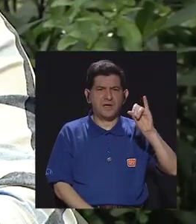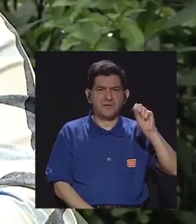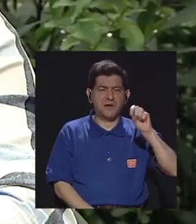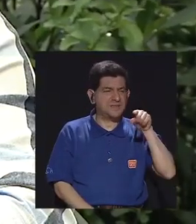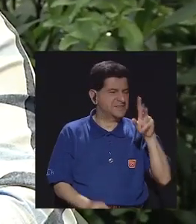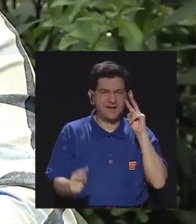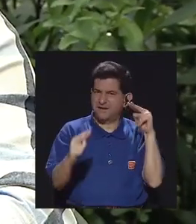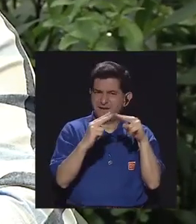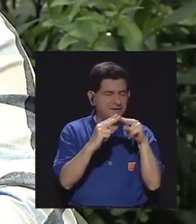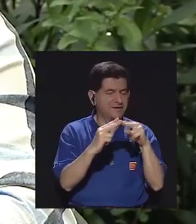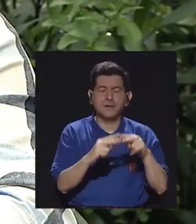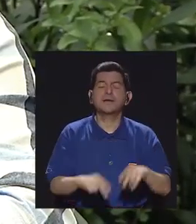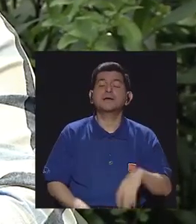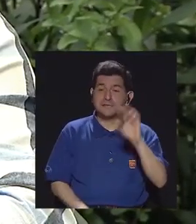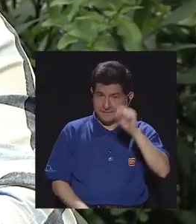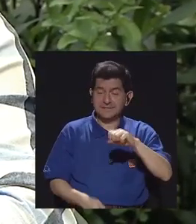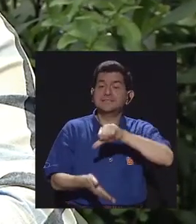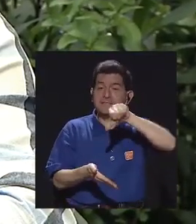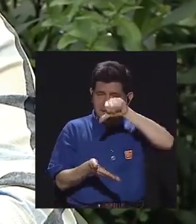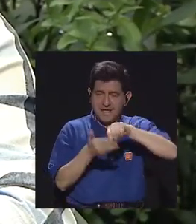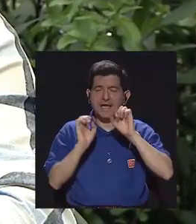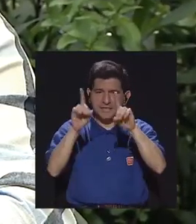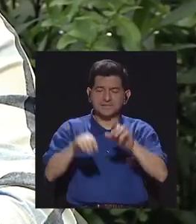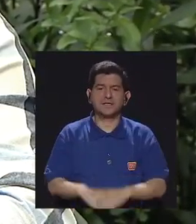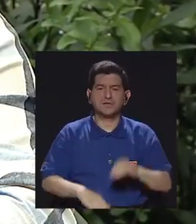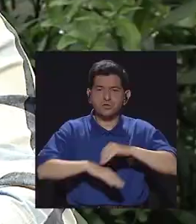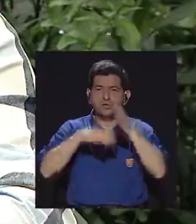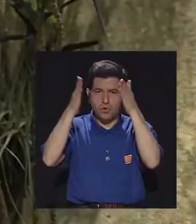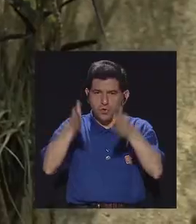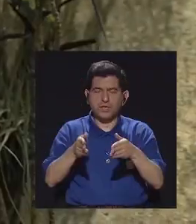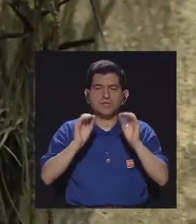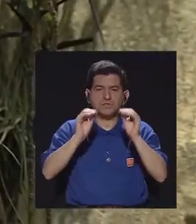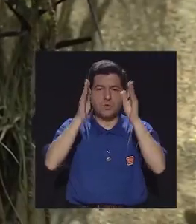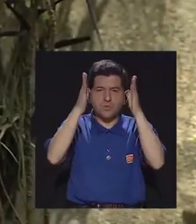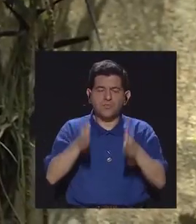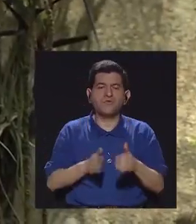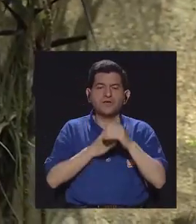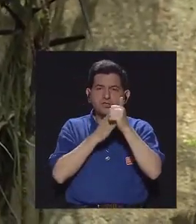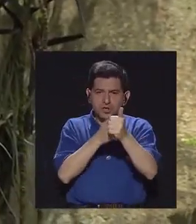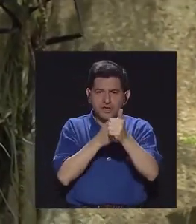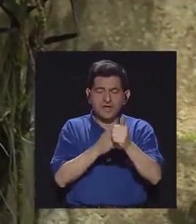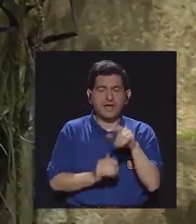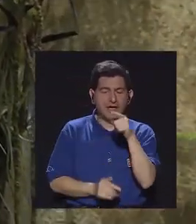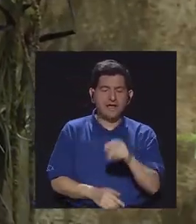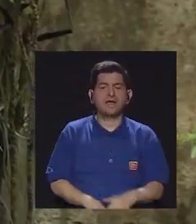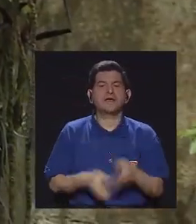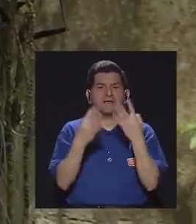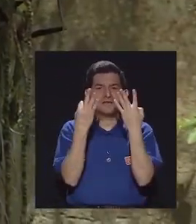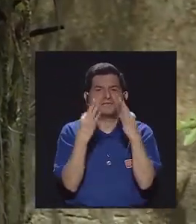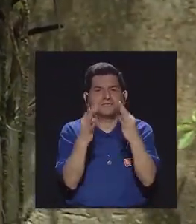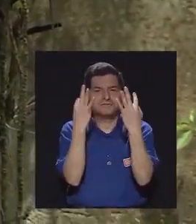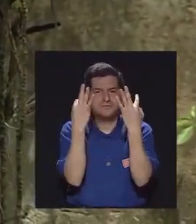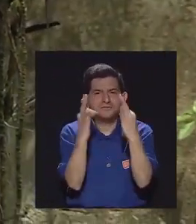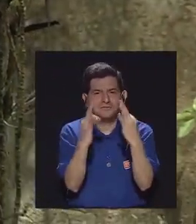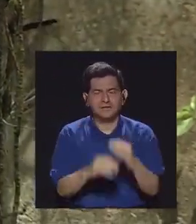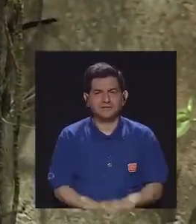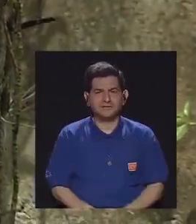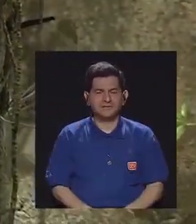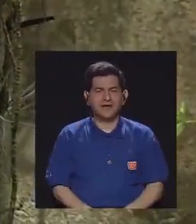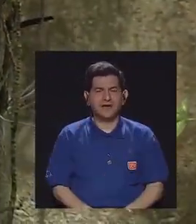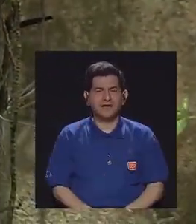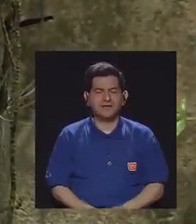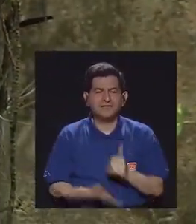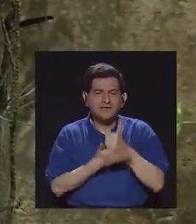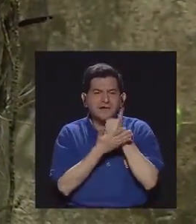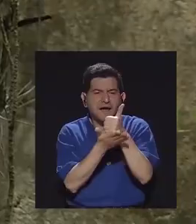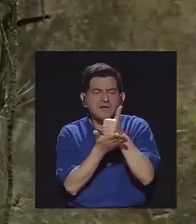conoce, es en el centro educativo, en su orientadora, su profesor guía, ¿verdad?, y que ellos sean los que le vayan dando ahí como una